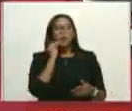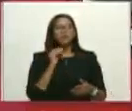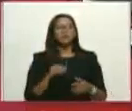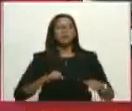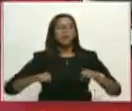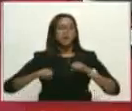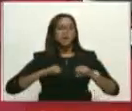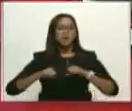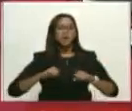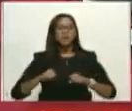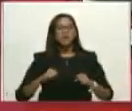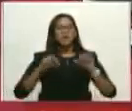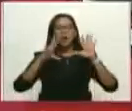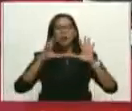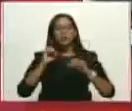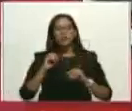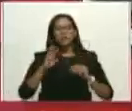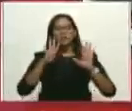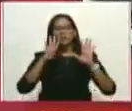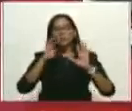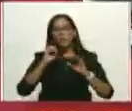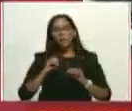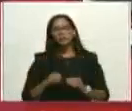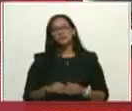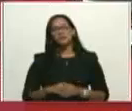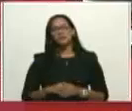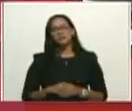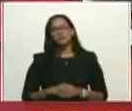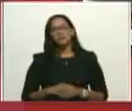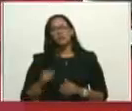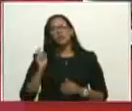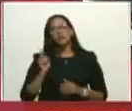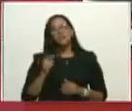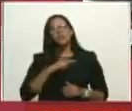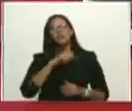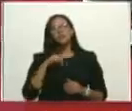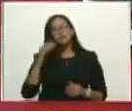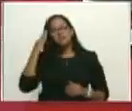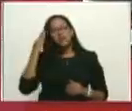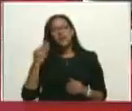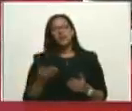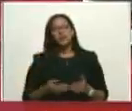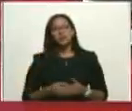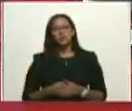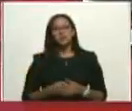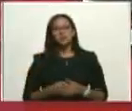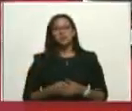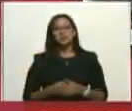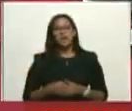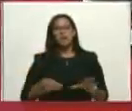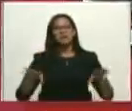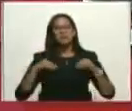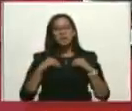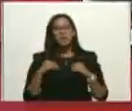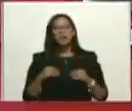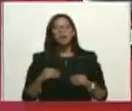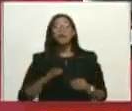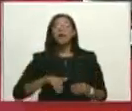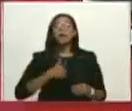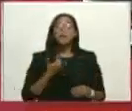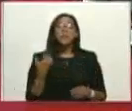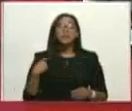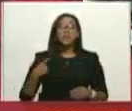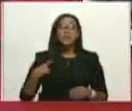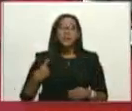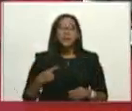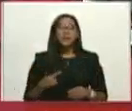movía en los 80, en los 90. Y debemos nosotros saber eso, reconocerlo, para poder tener